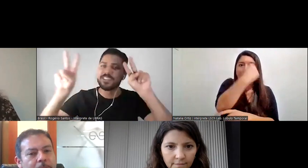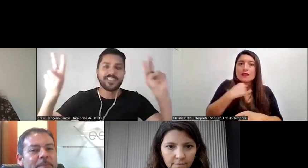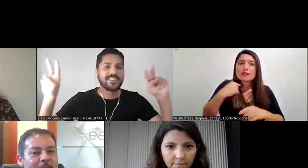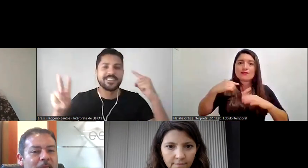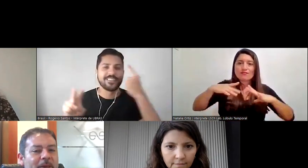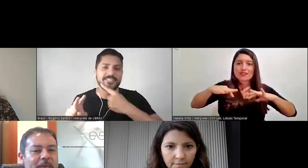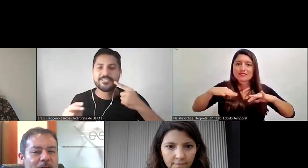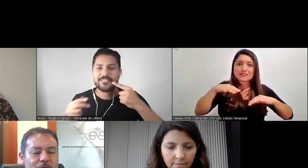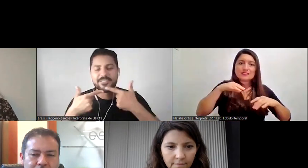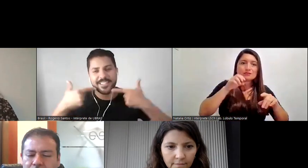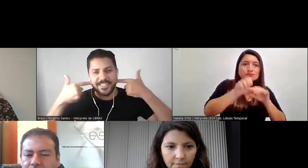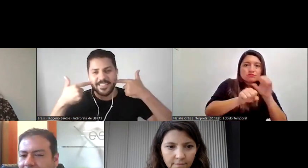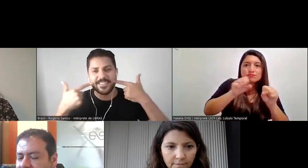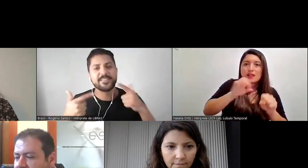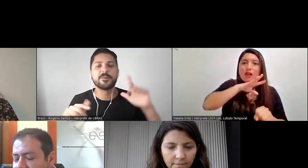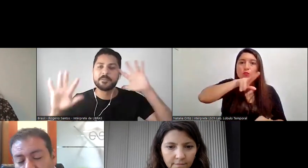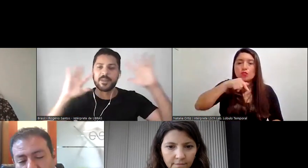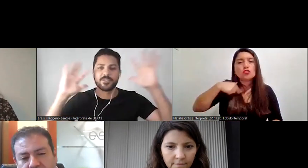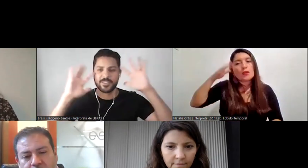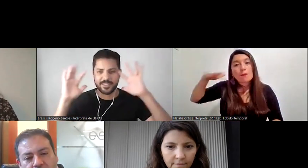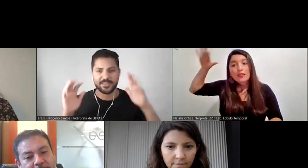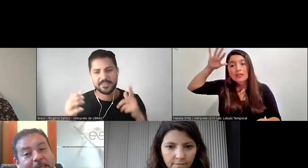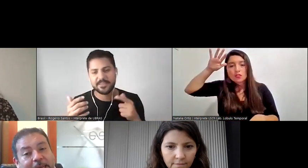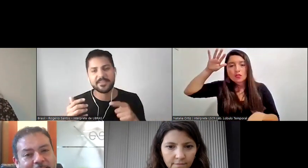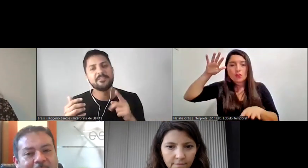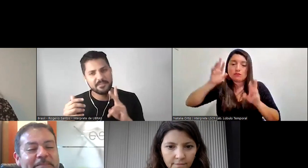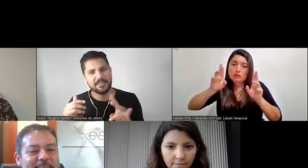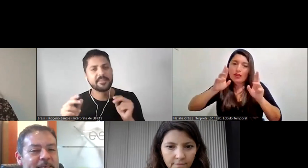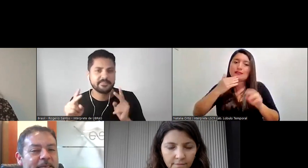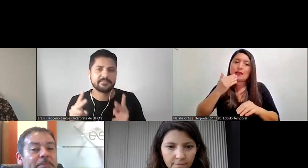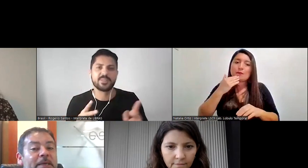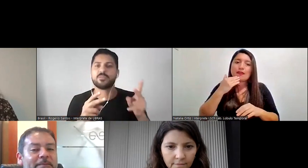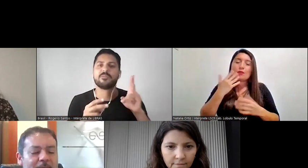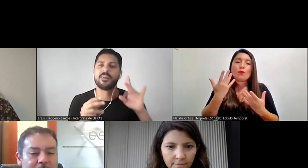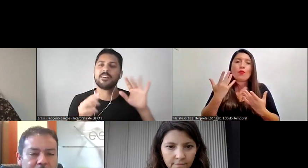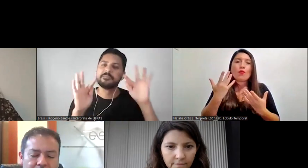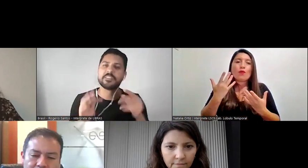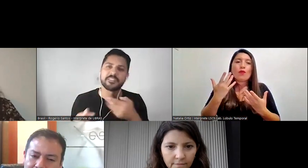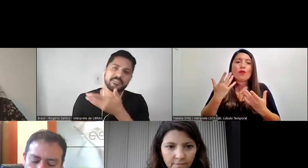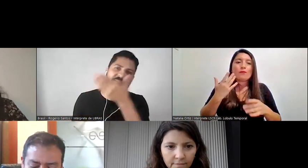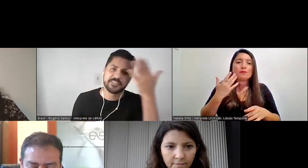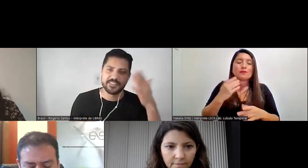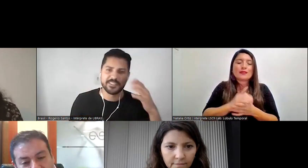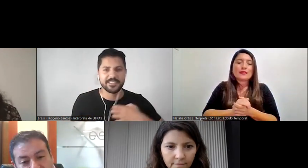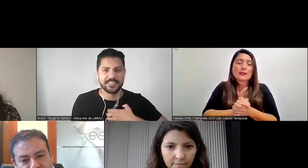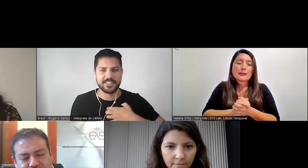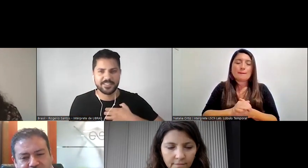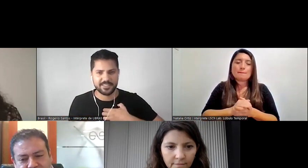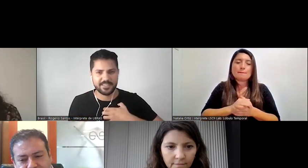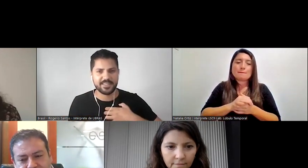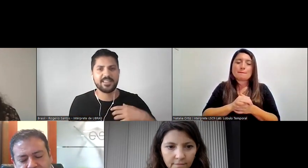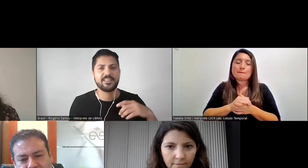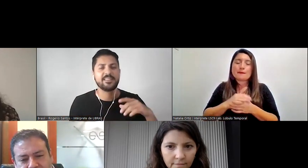adulto, y me las imagino, y creo que así, y eso esperamos, de la felicidad también que va a sentir la